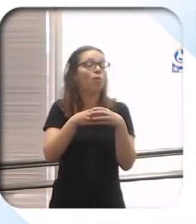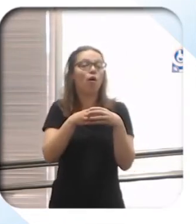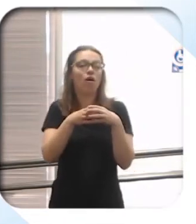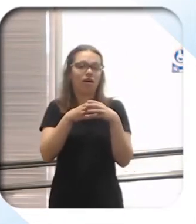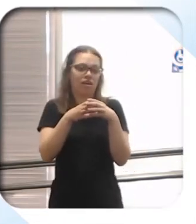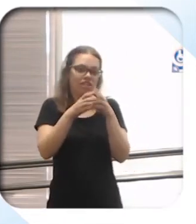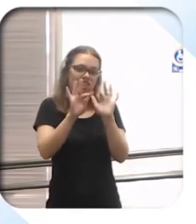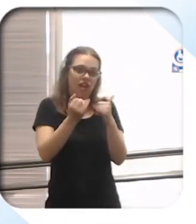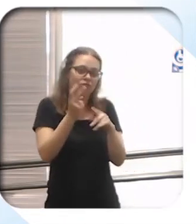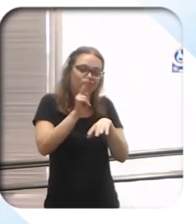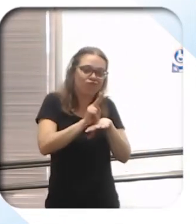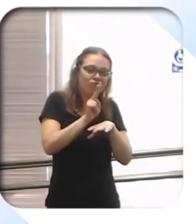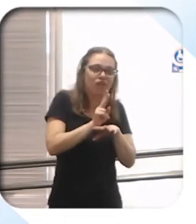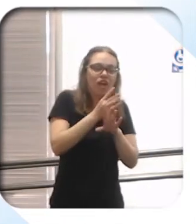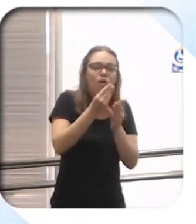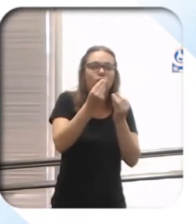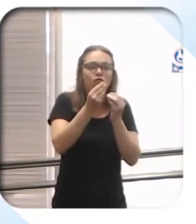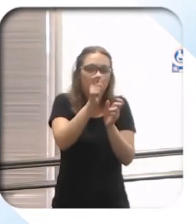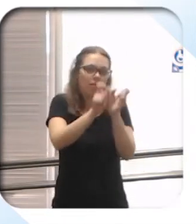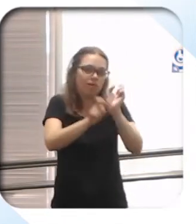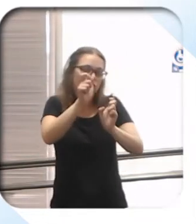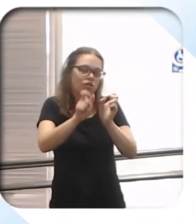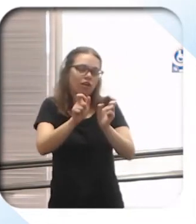coordino, donde hay varios chicos